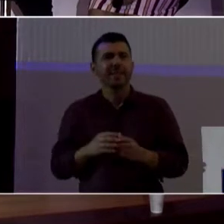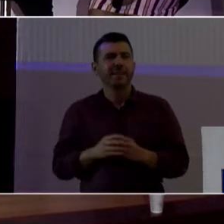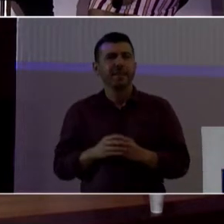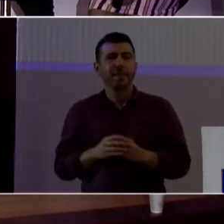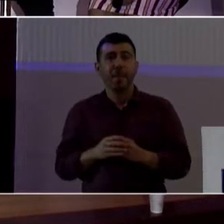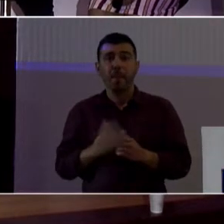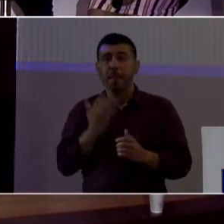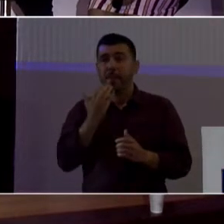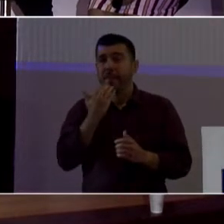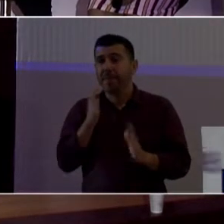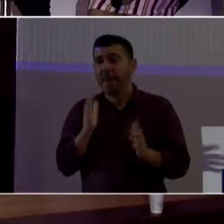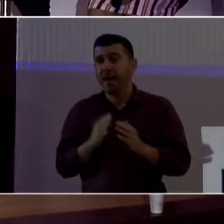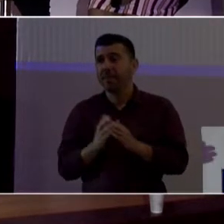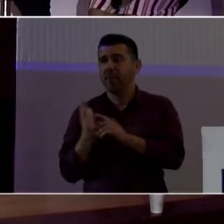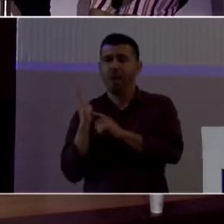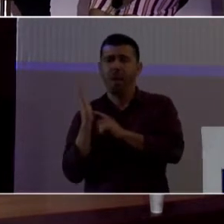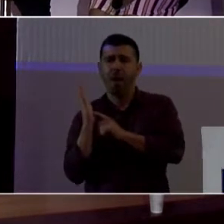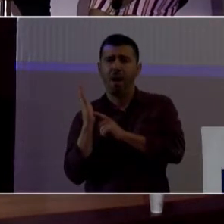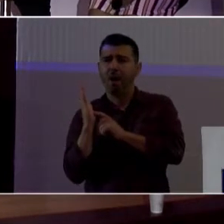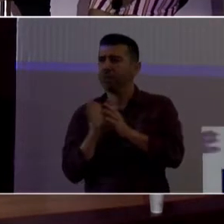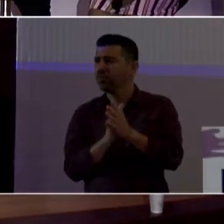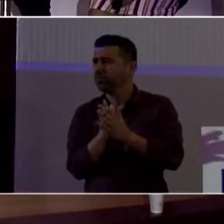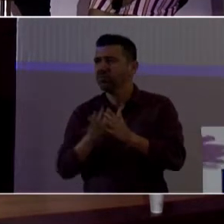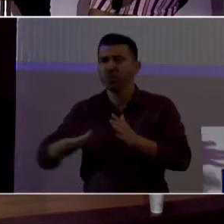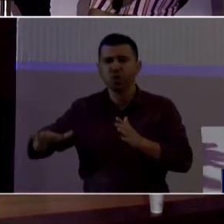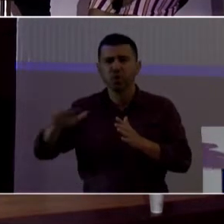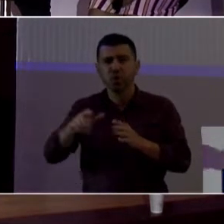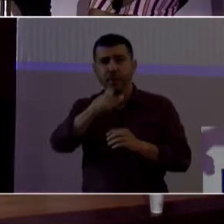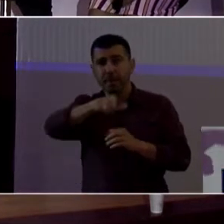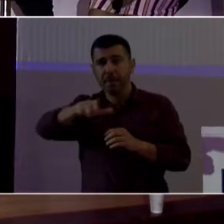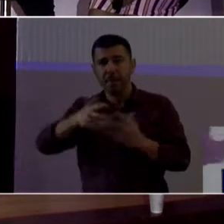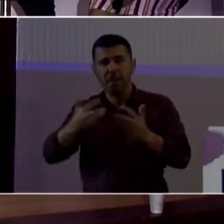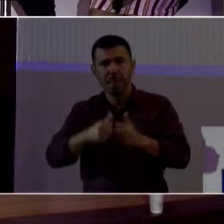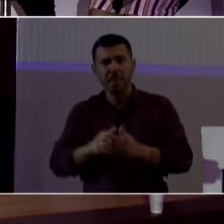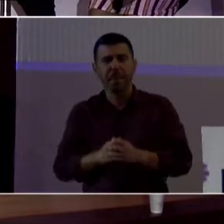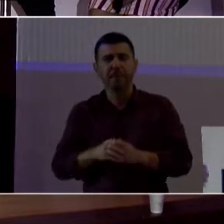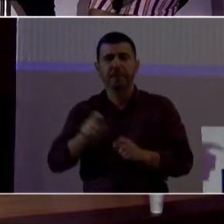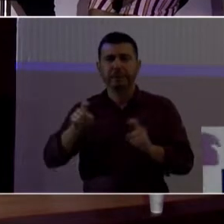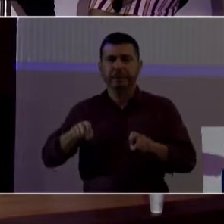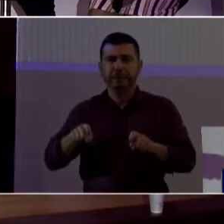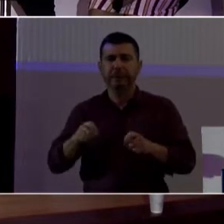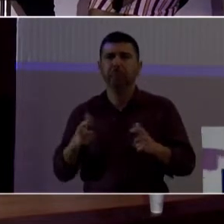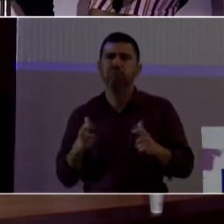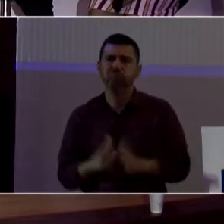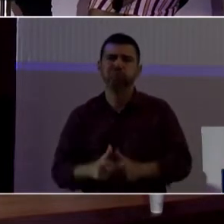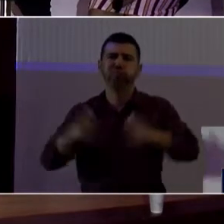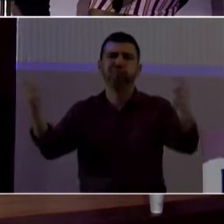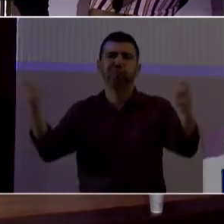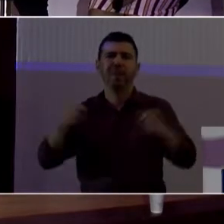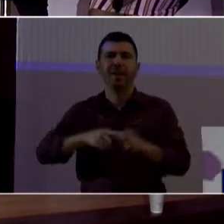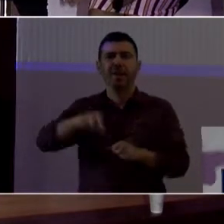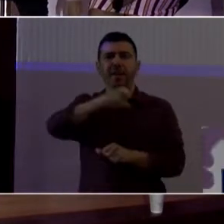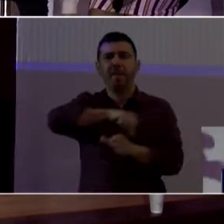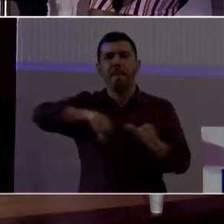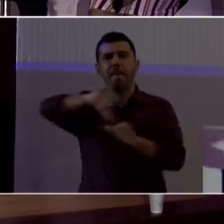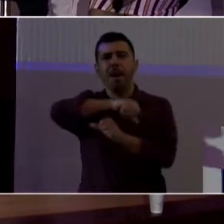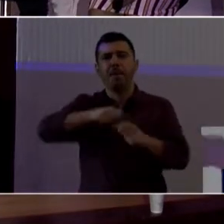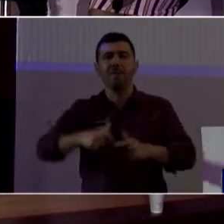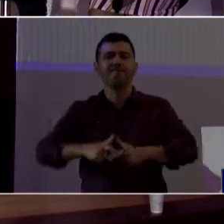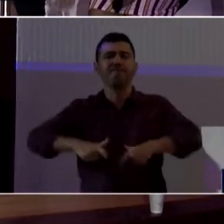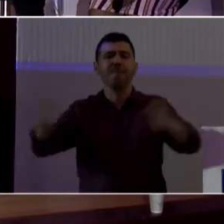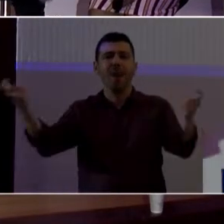con todas las entidades que nos han apoyado, necesitamos el San Pío para poder rodearnos, para poder hablar un